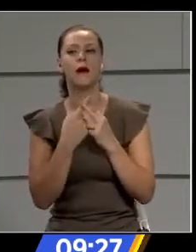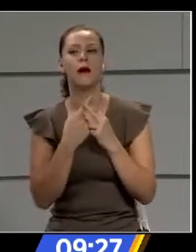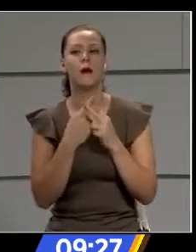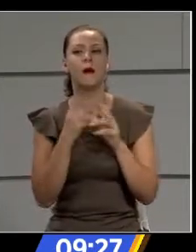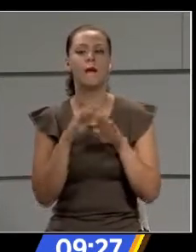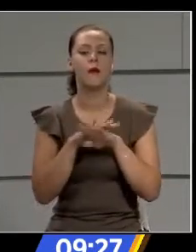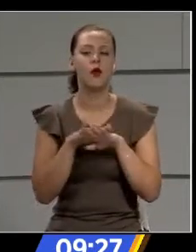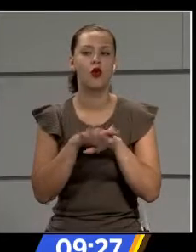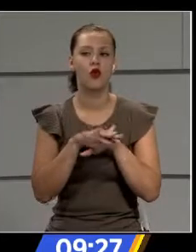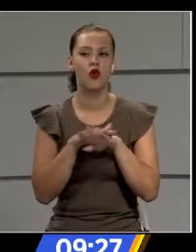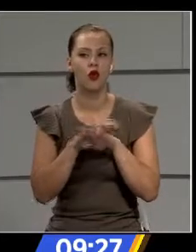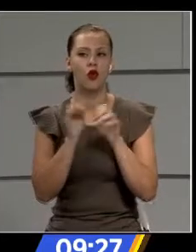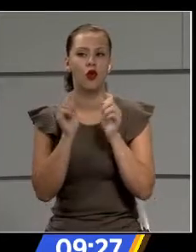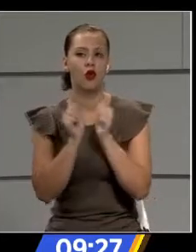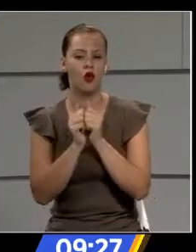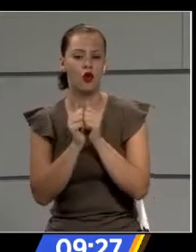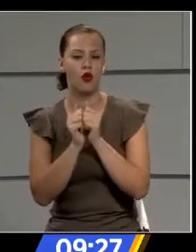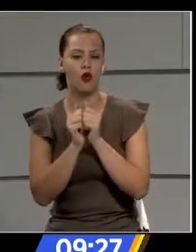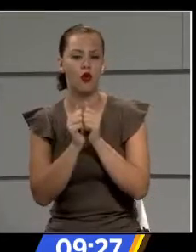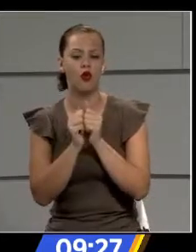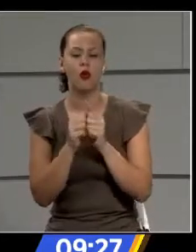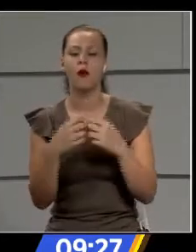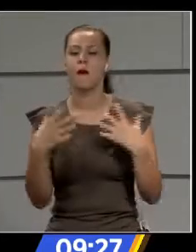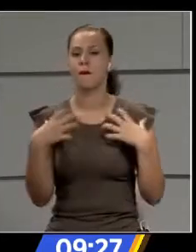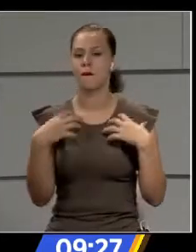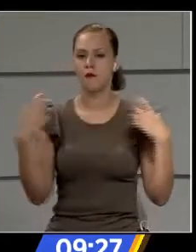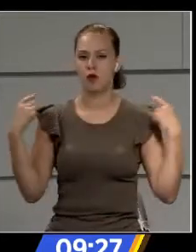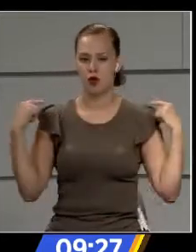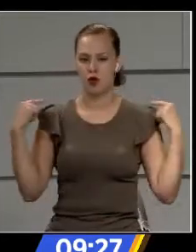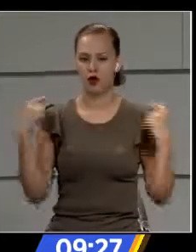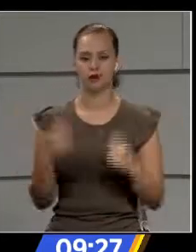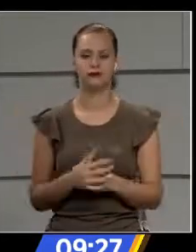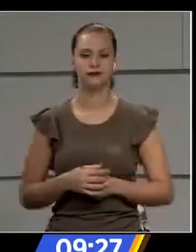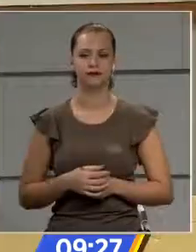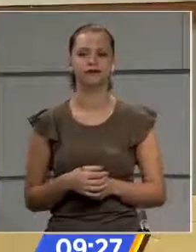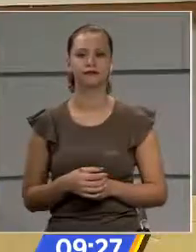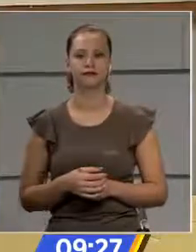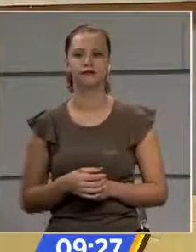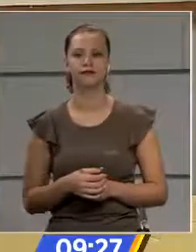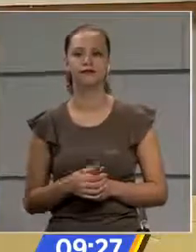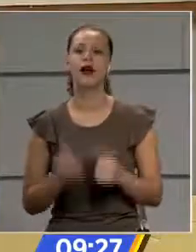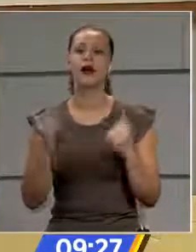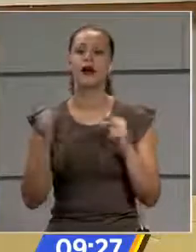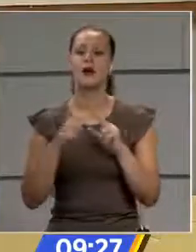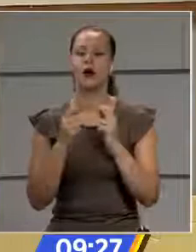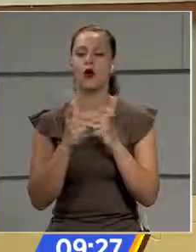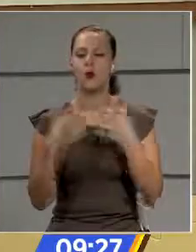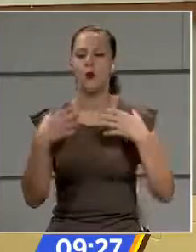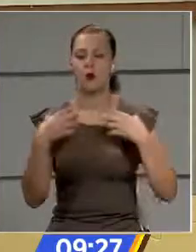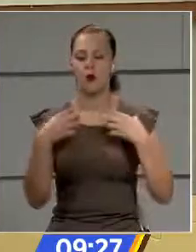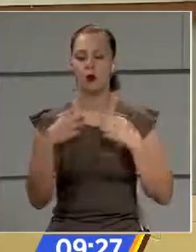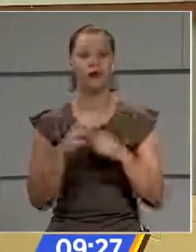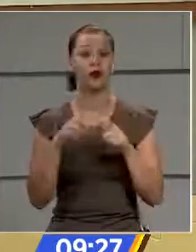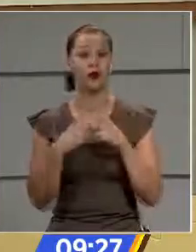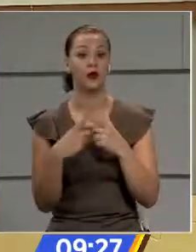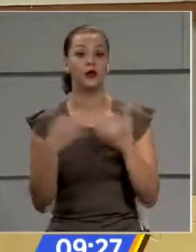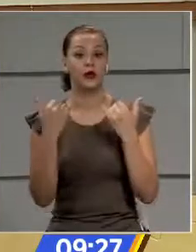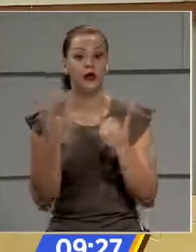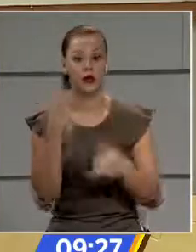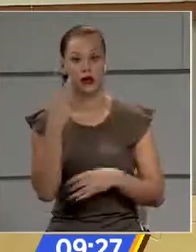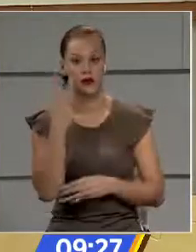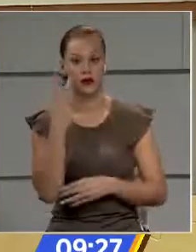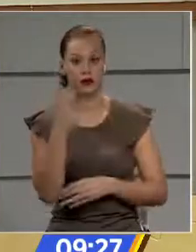favor, con los pulmones. Vamos a arrancar entonces con los pulmones. ya lo vamos a ir